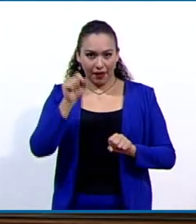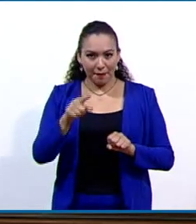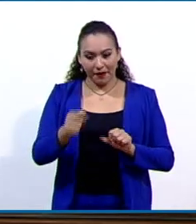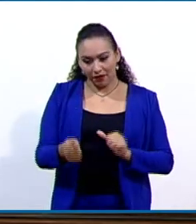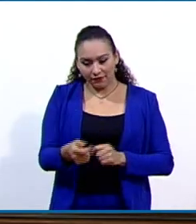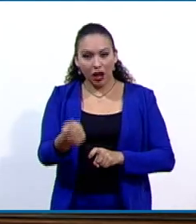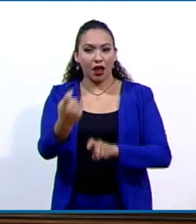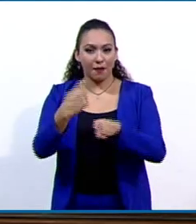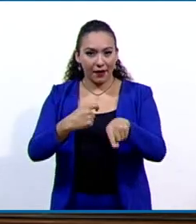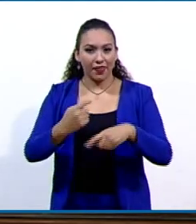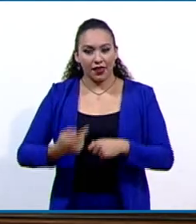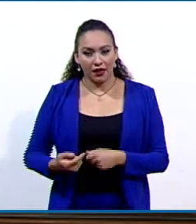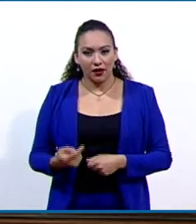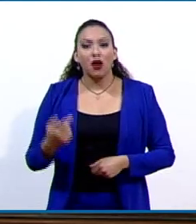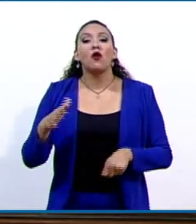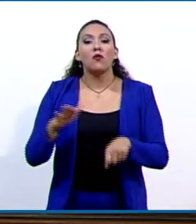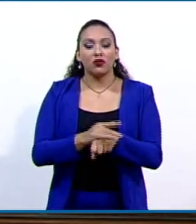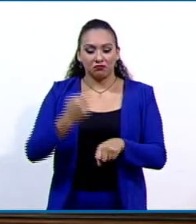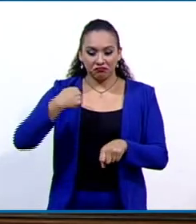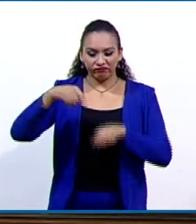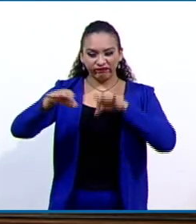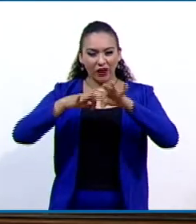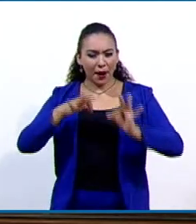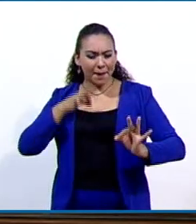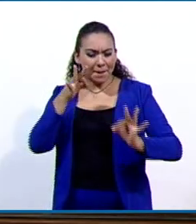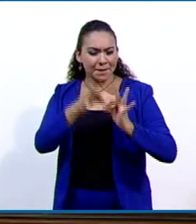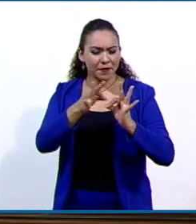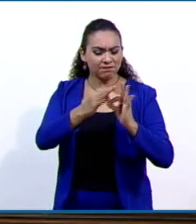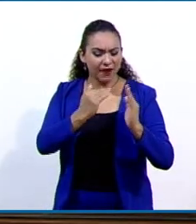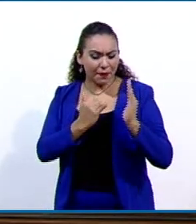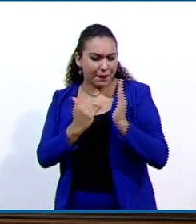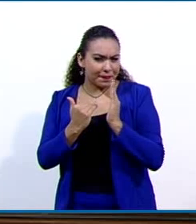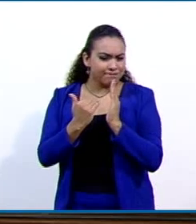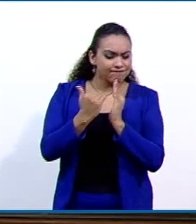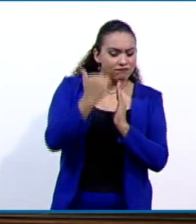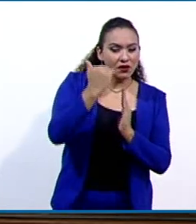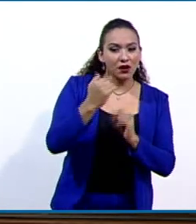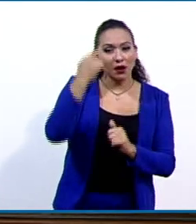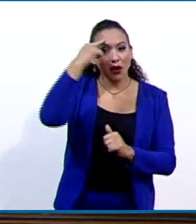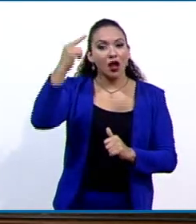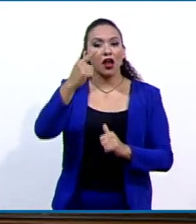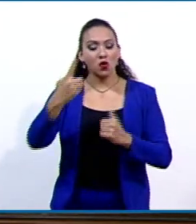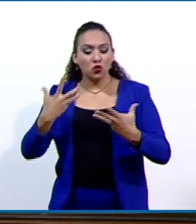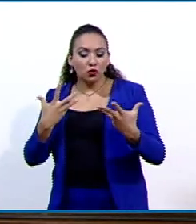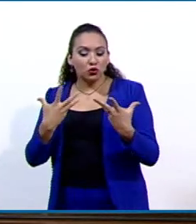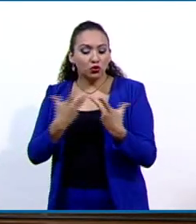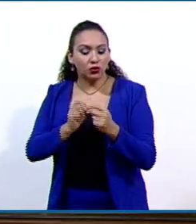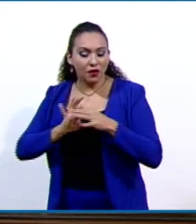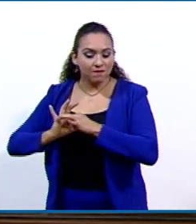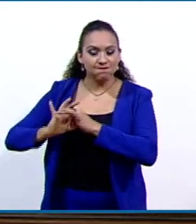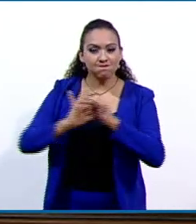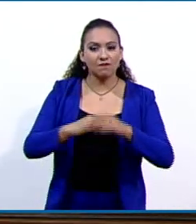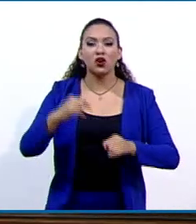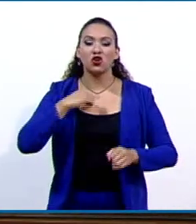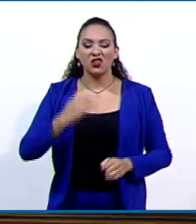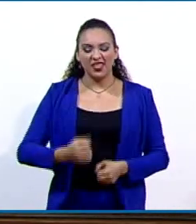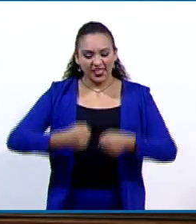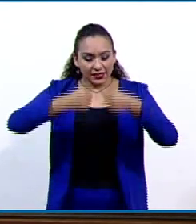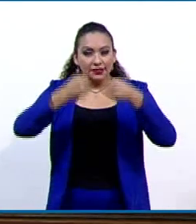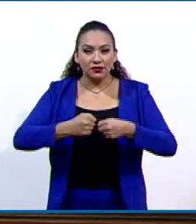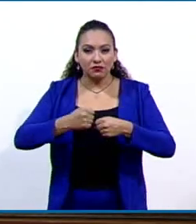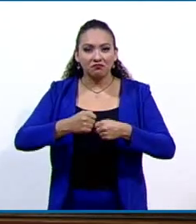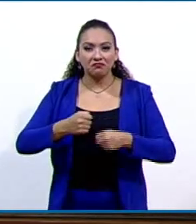lo que sabemos y somos, dando pasos firmes, caminando juntos, estoy convencida